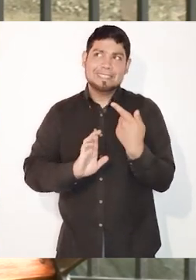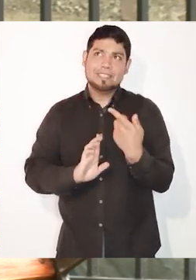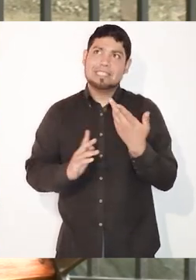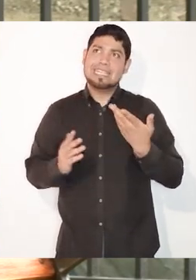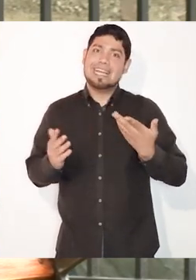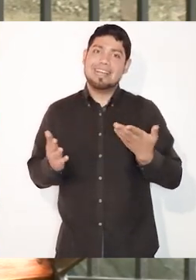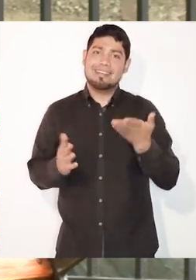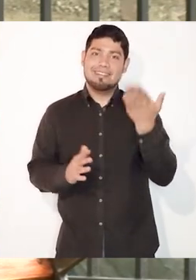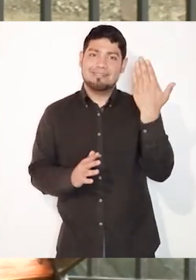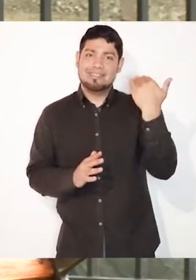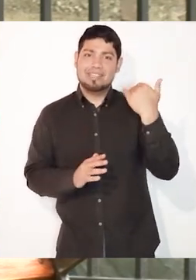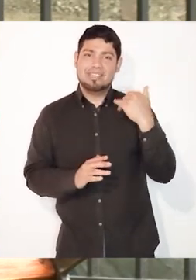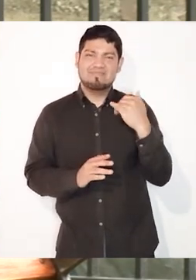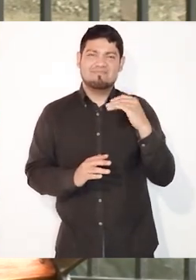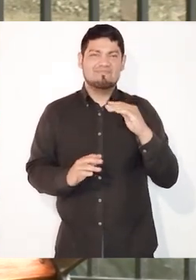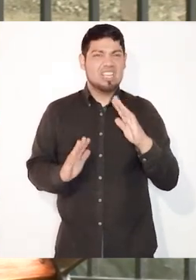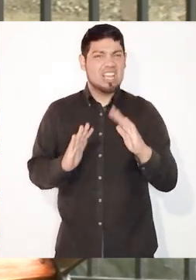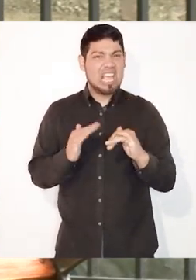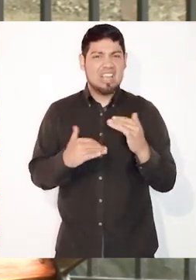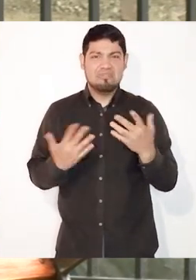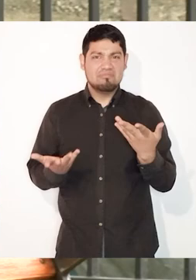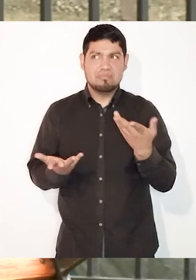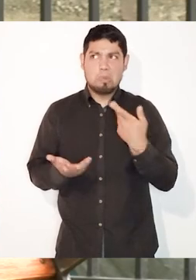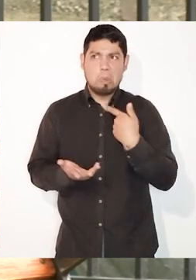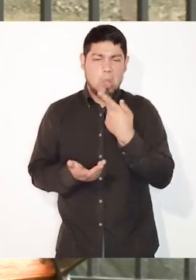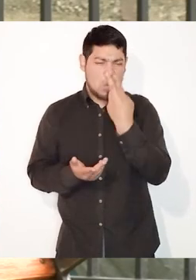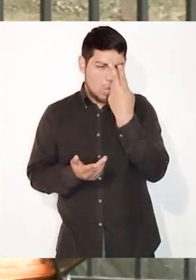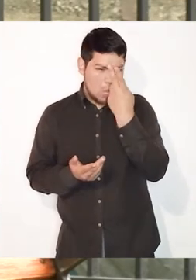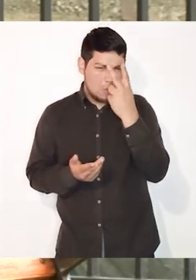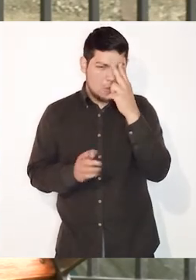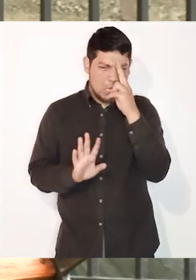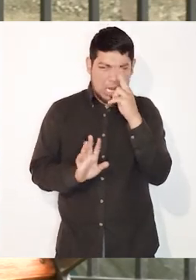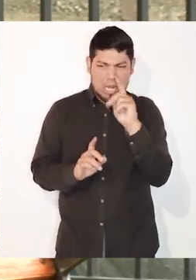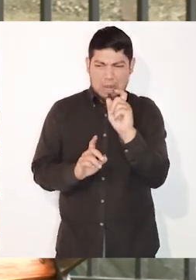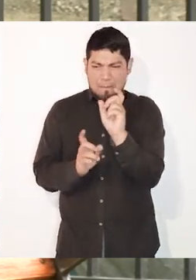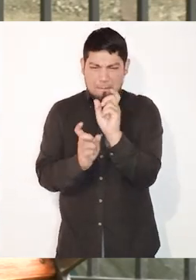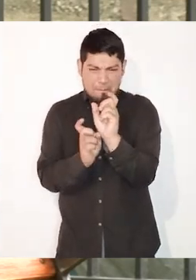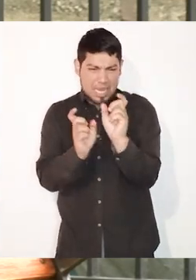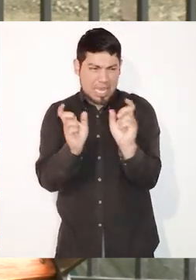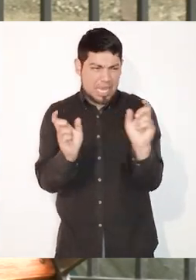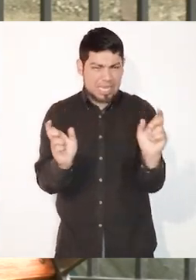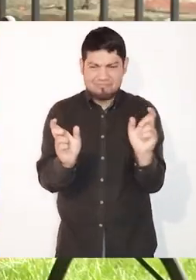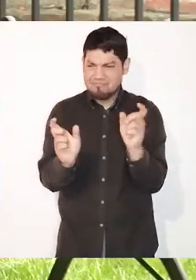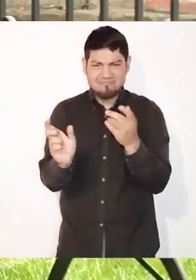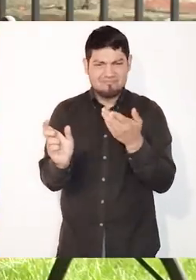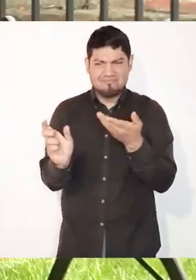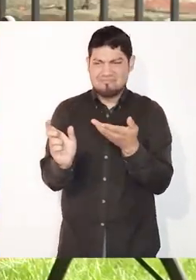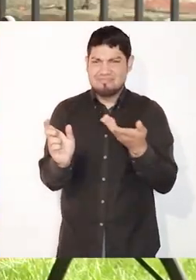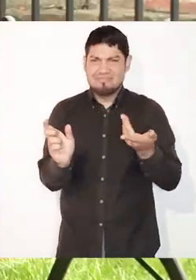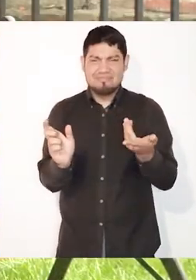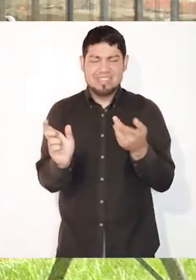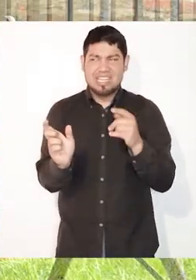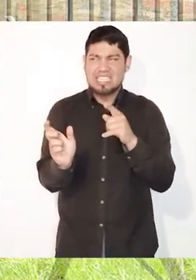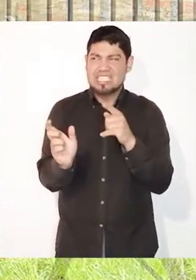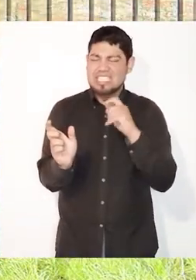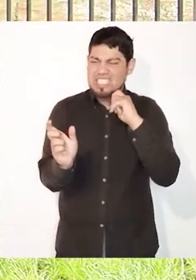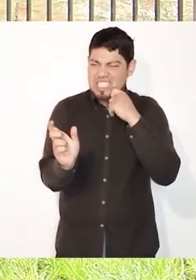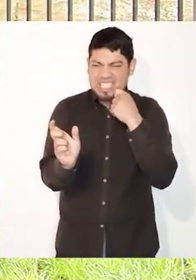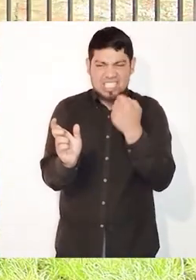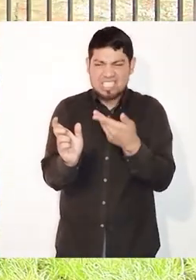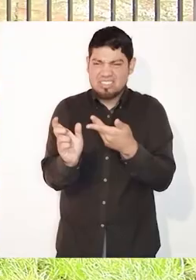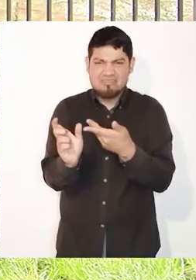como germen, más bien, de extrañeza, de rareza, de problemas con las palabras. Había